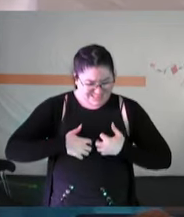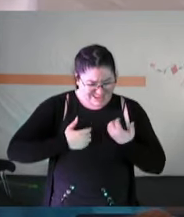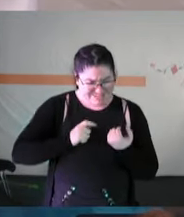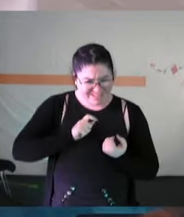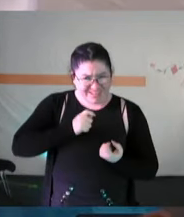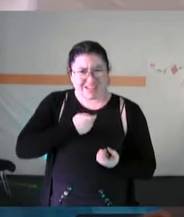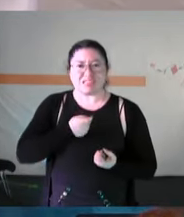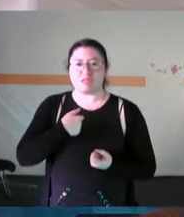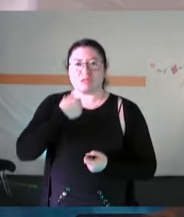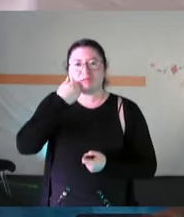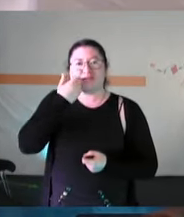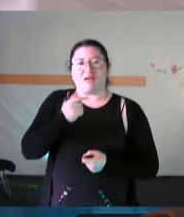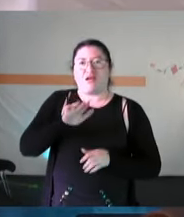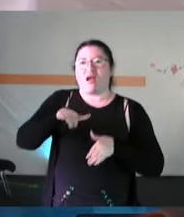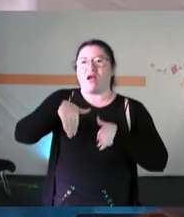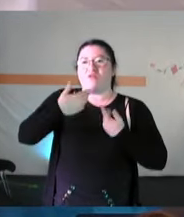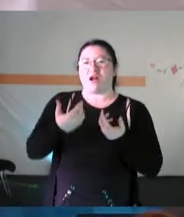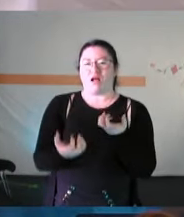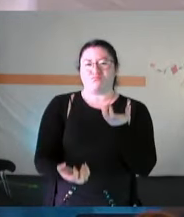de quemarlo todo